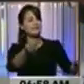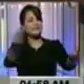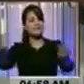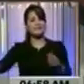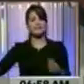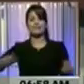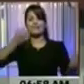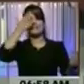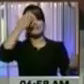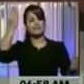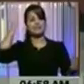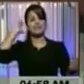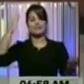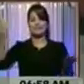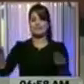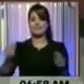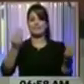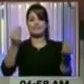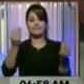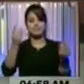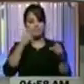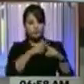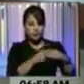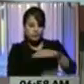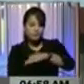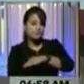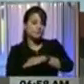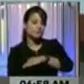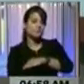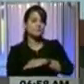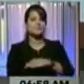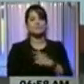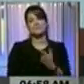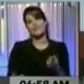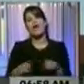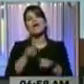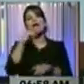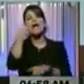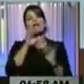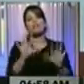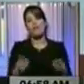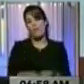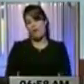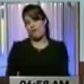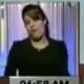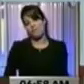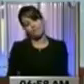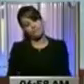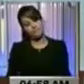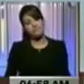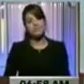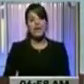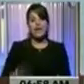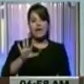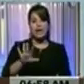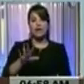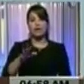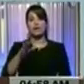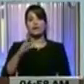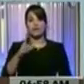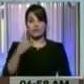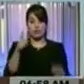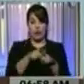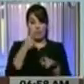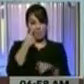nuestros países. Y quiero que veamos cómo piensan los señores de la derecha venezolana, toditos,